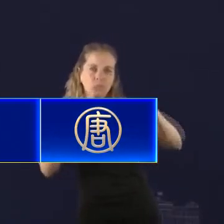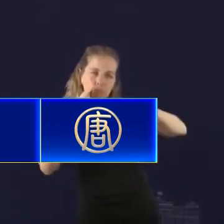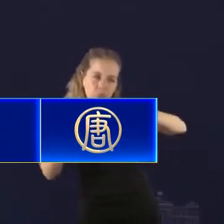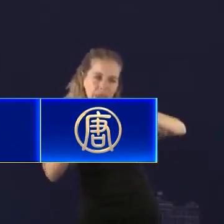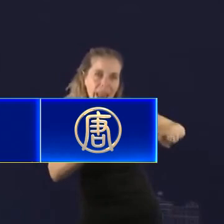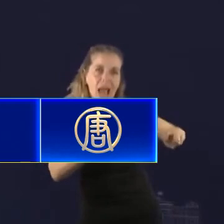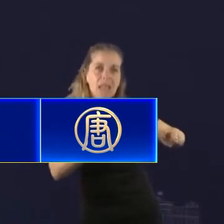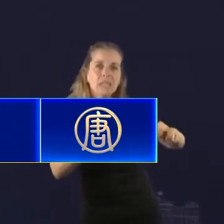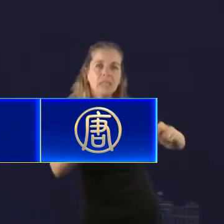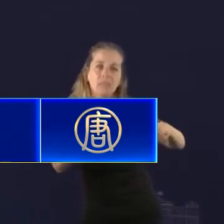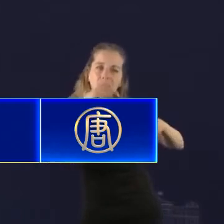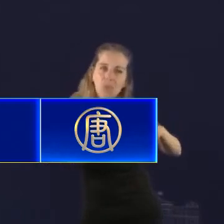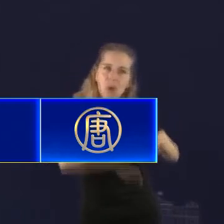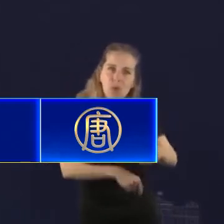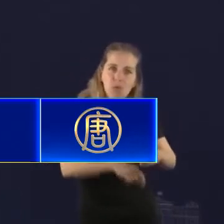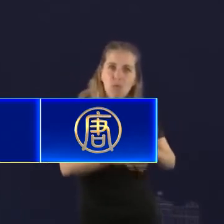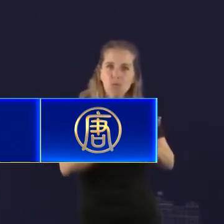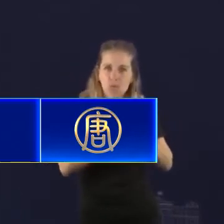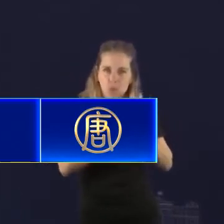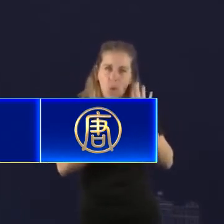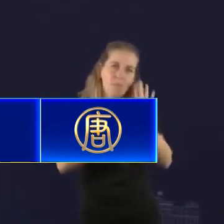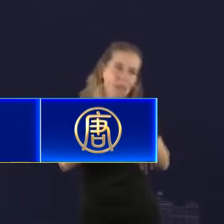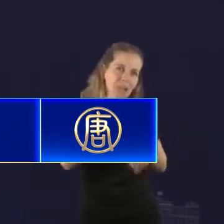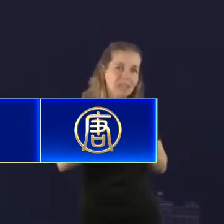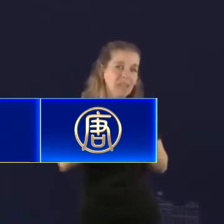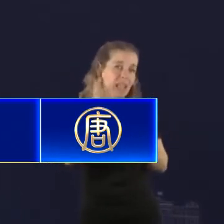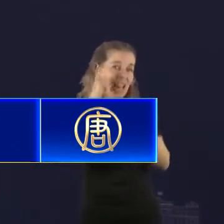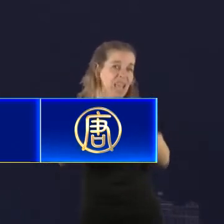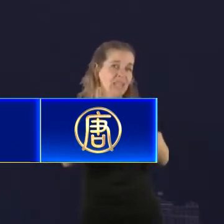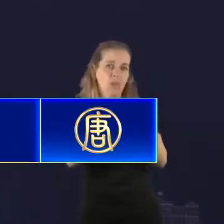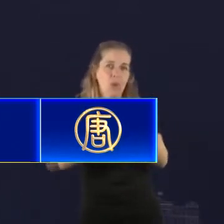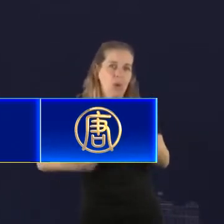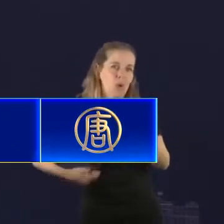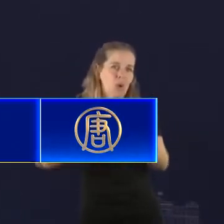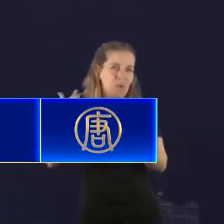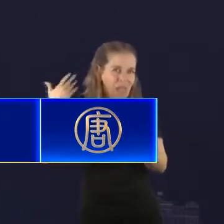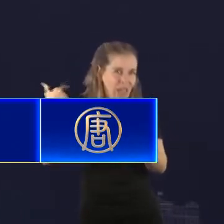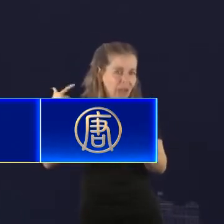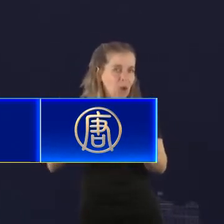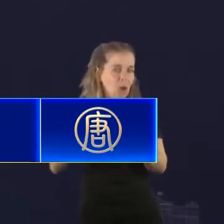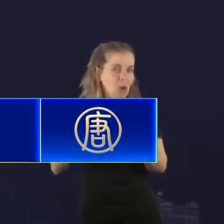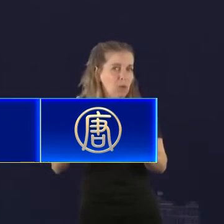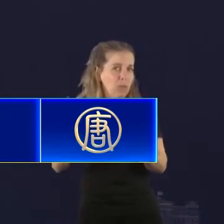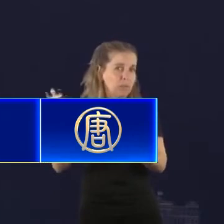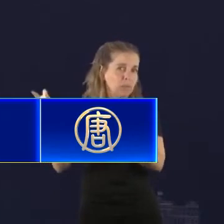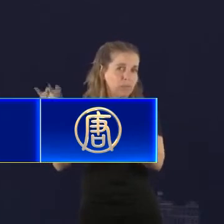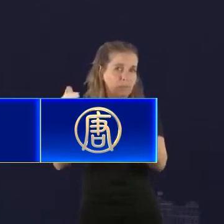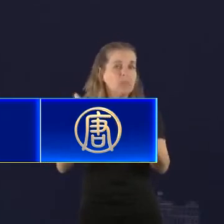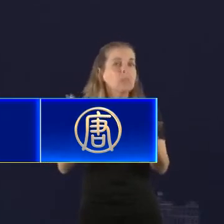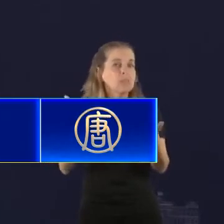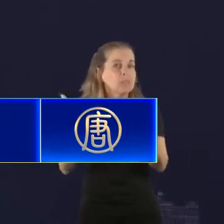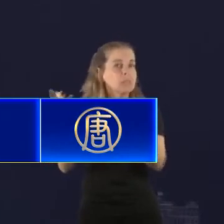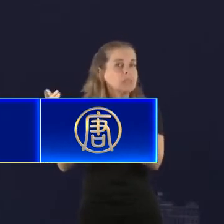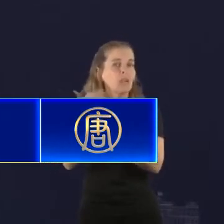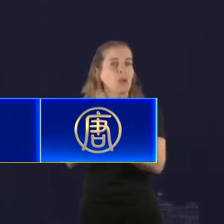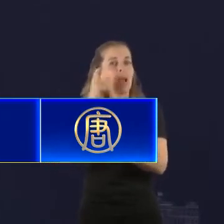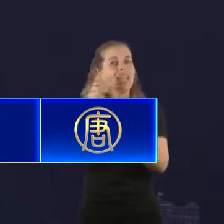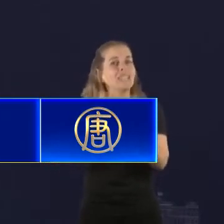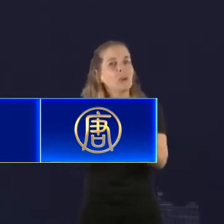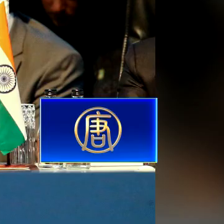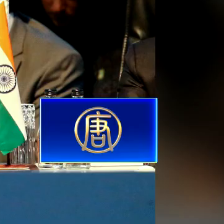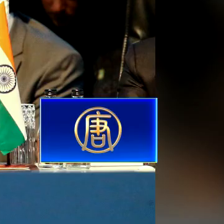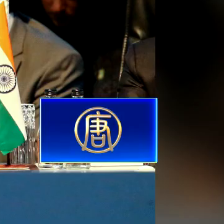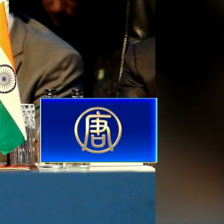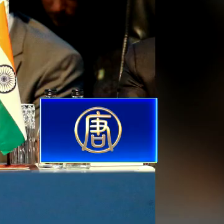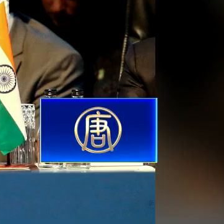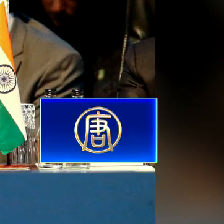que entendemos se había tomado con el gobierno anterior, quien es quien había efectivamente recibido la invitación para formar parte de los